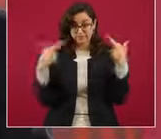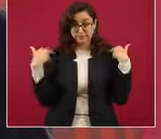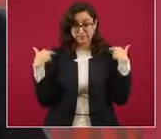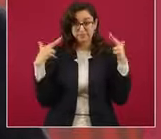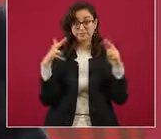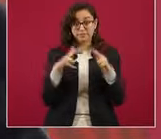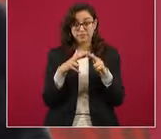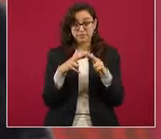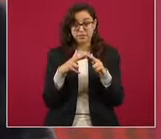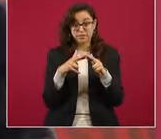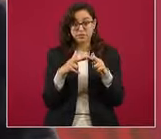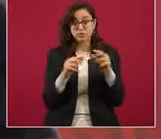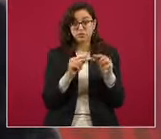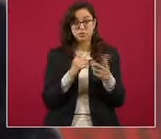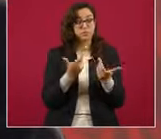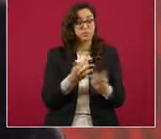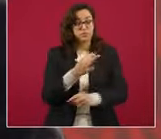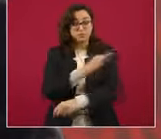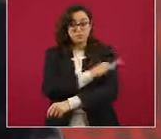en la medida que se vaya